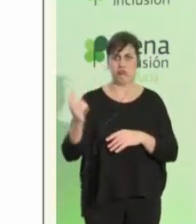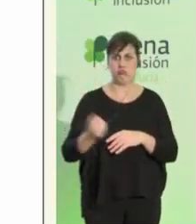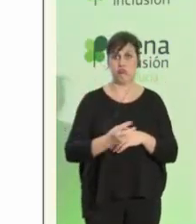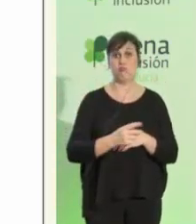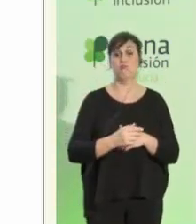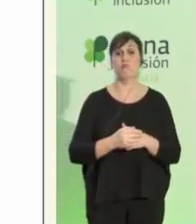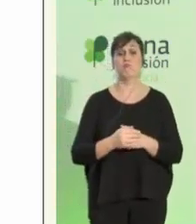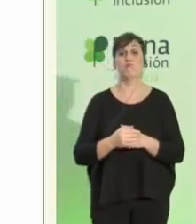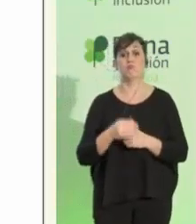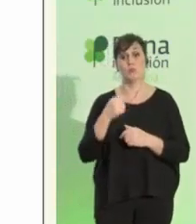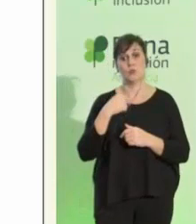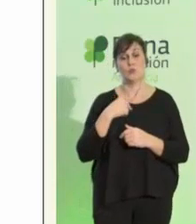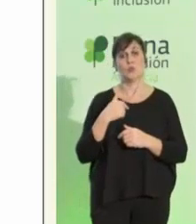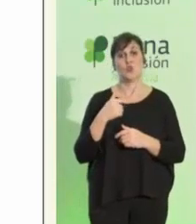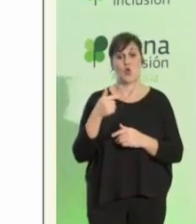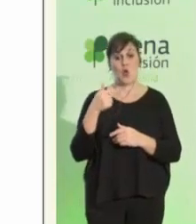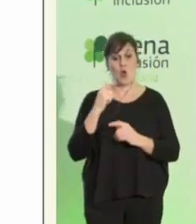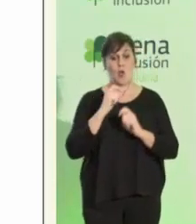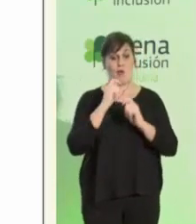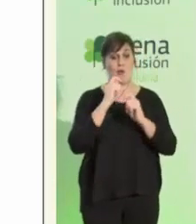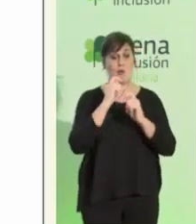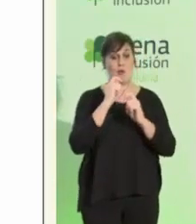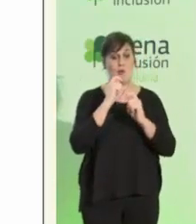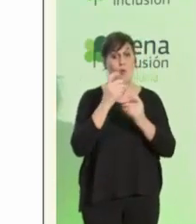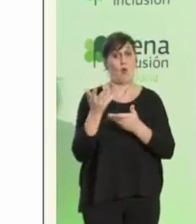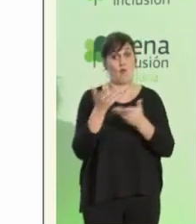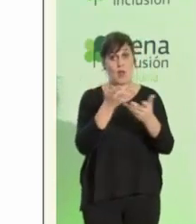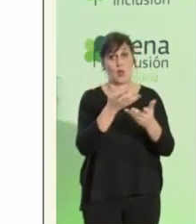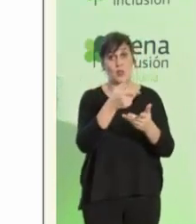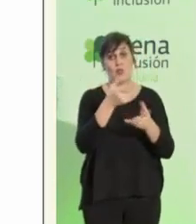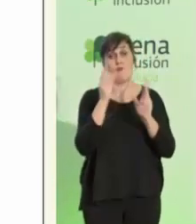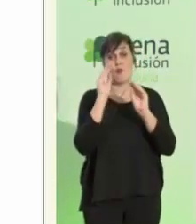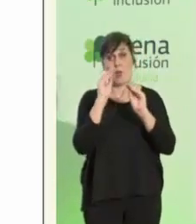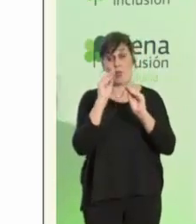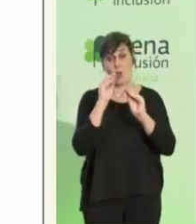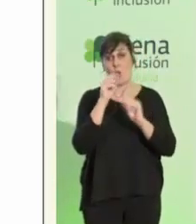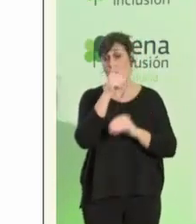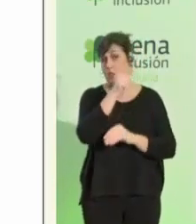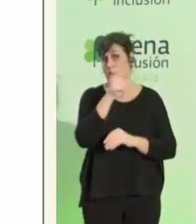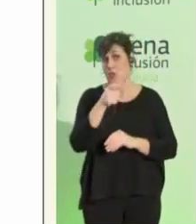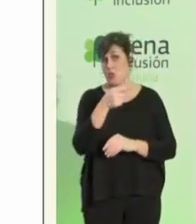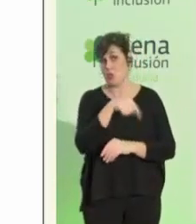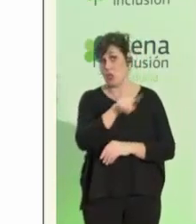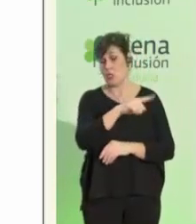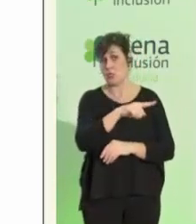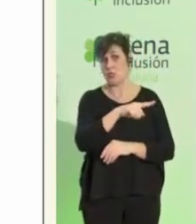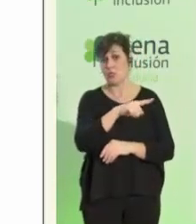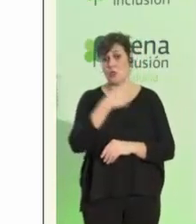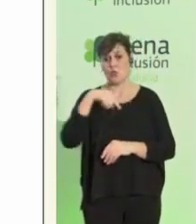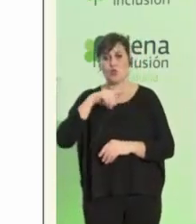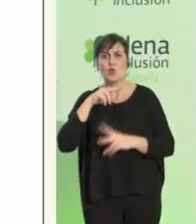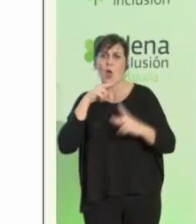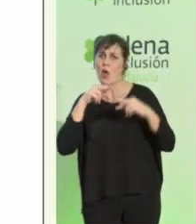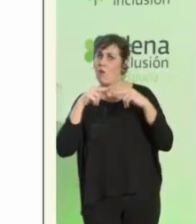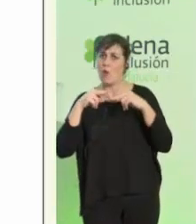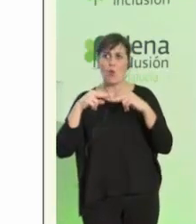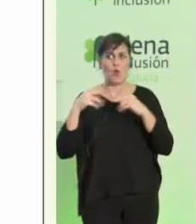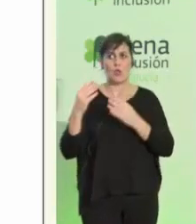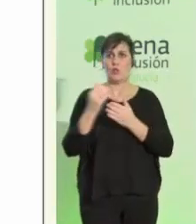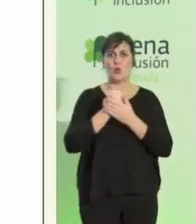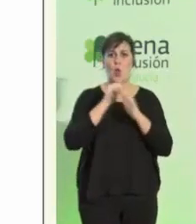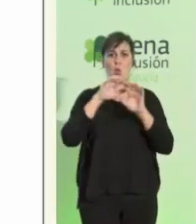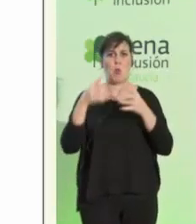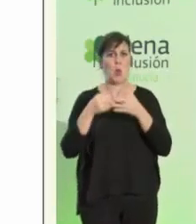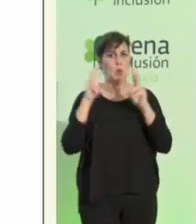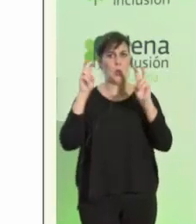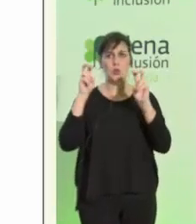Y yo ofrezco esa formación a ese tipo de personas. Y hablamos de todo lo que está sucediendo en el mundo y